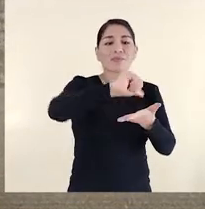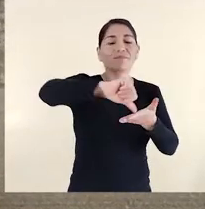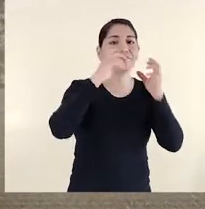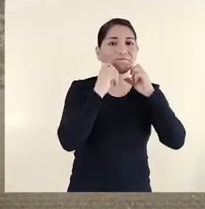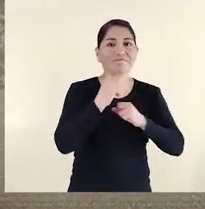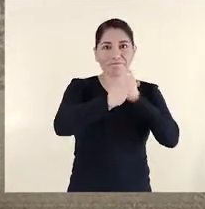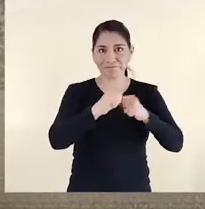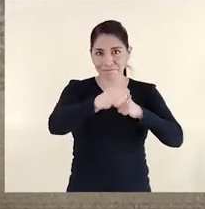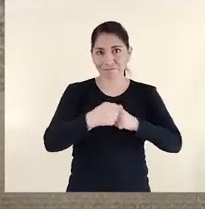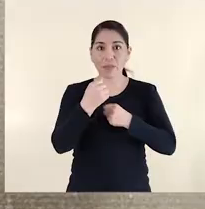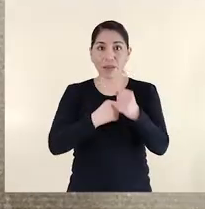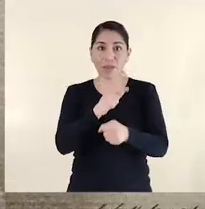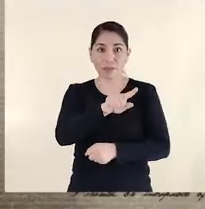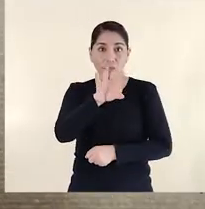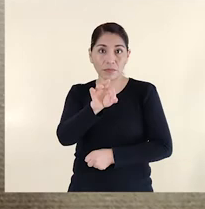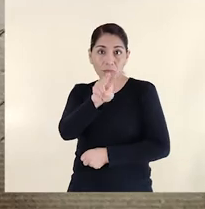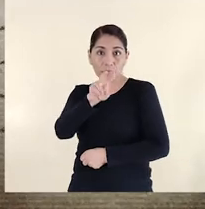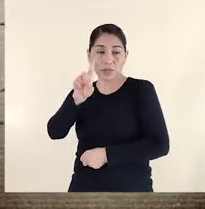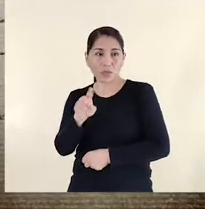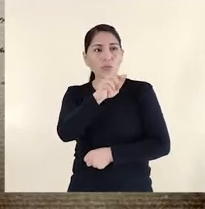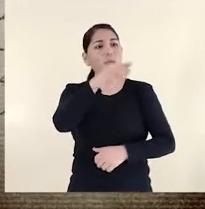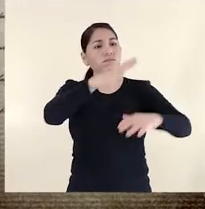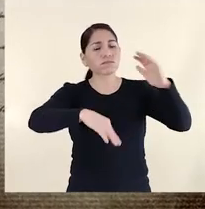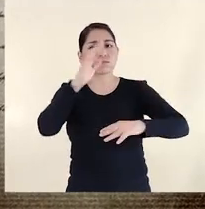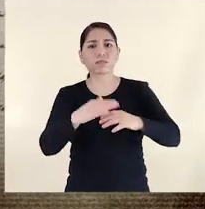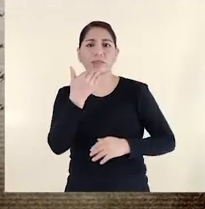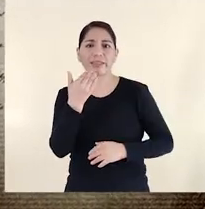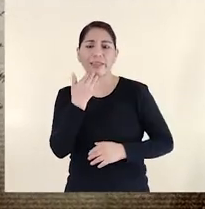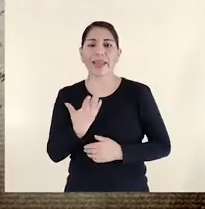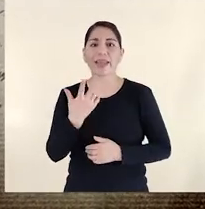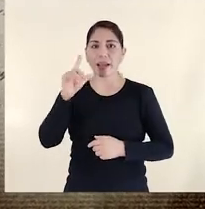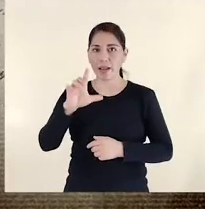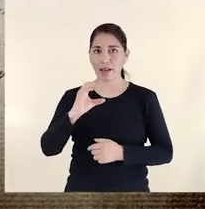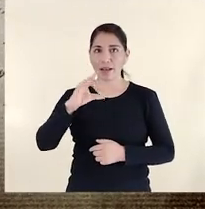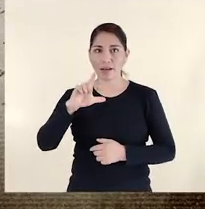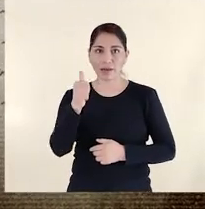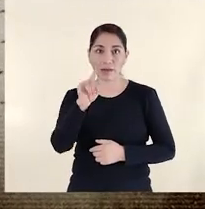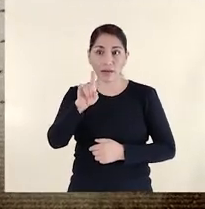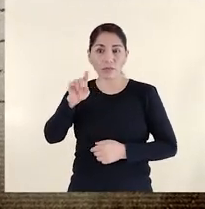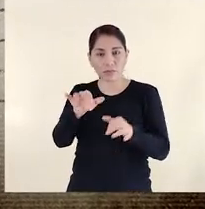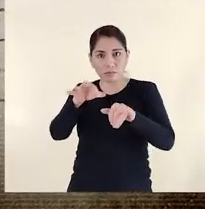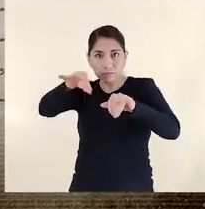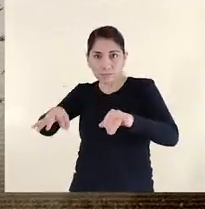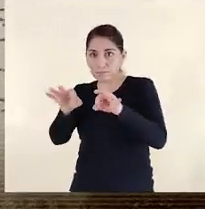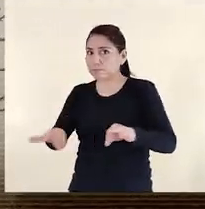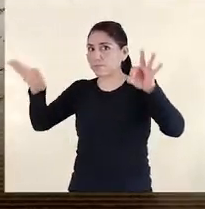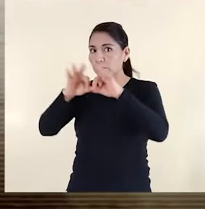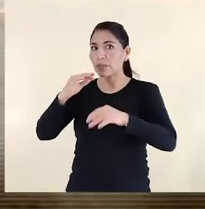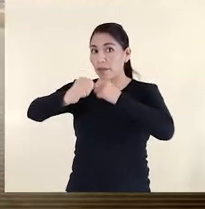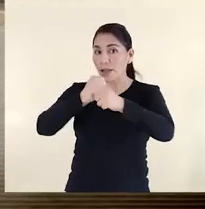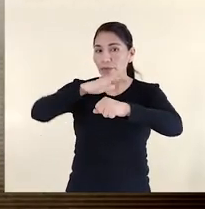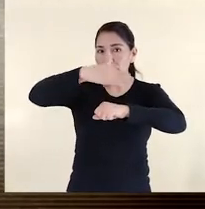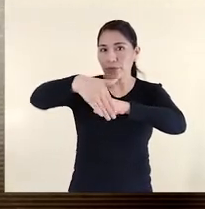en 1921. El teatro fue obra del arquitecto Claus Ahut, reconocido arquitecto de la época que años después se